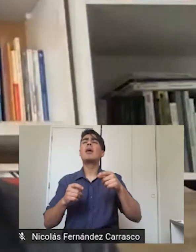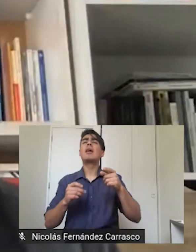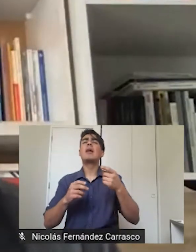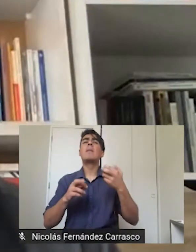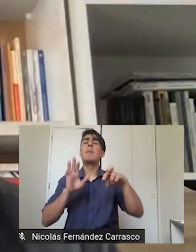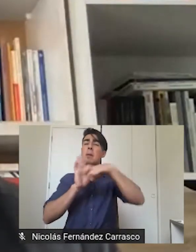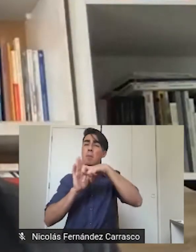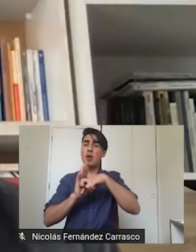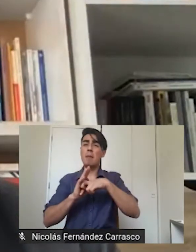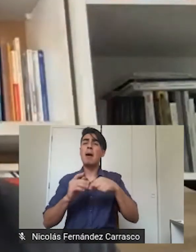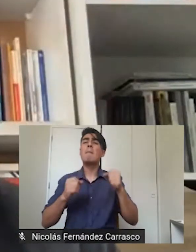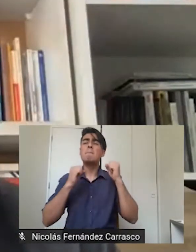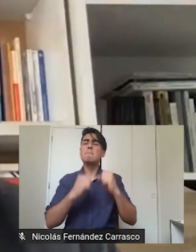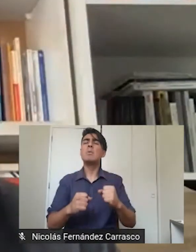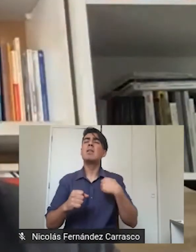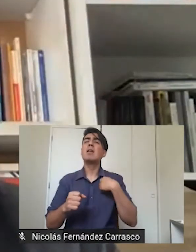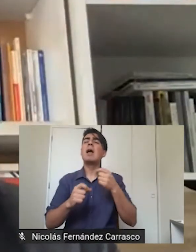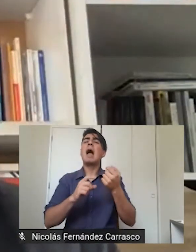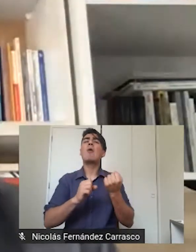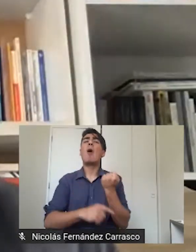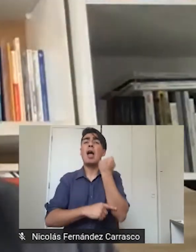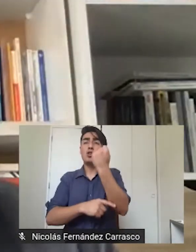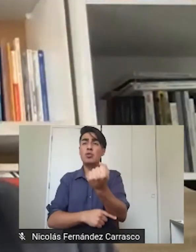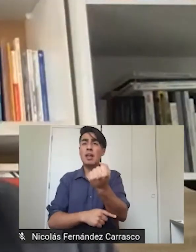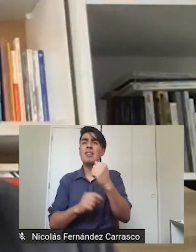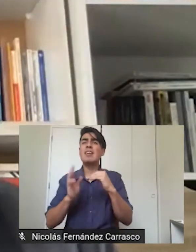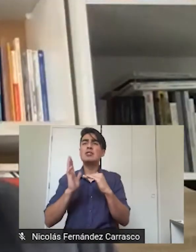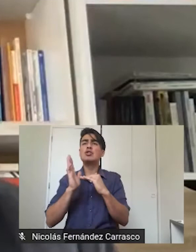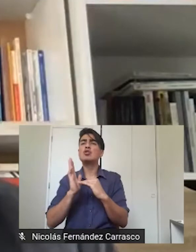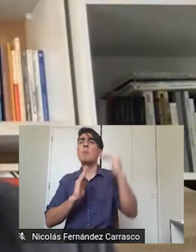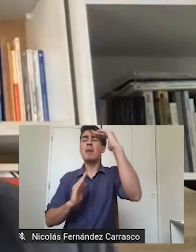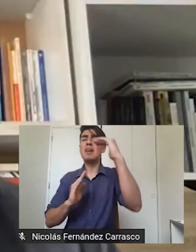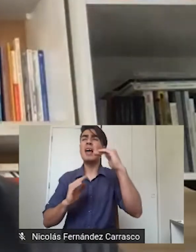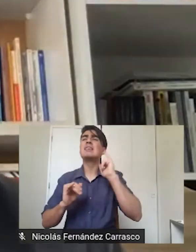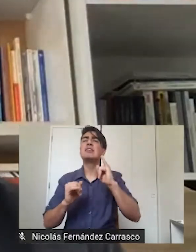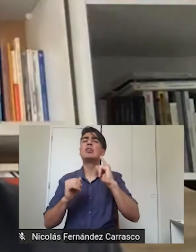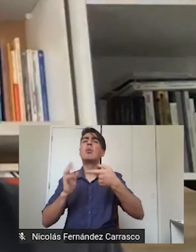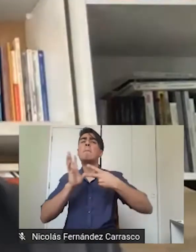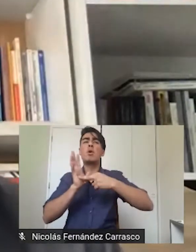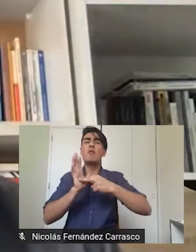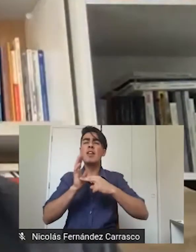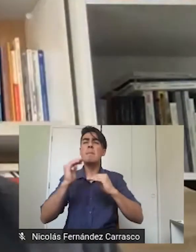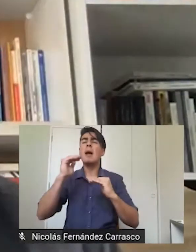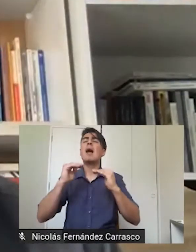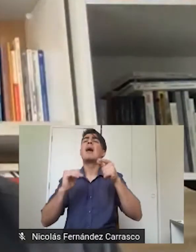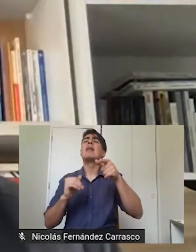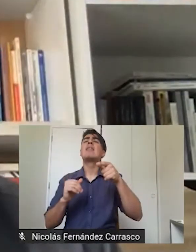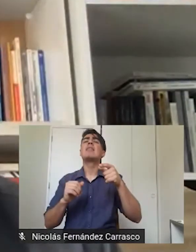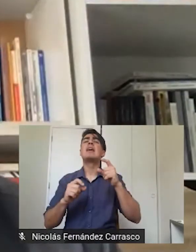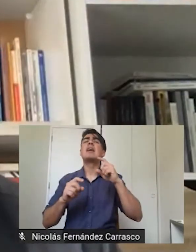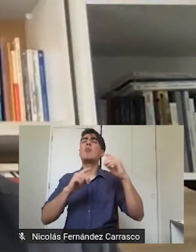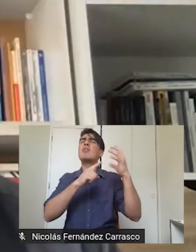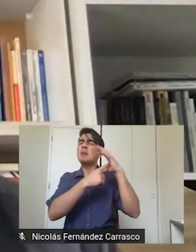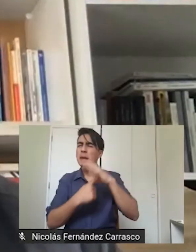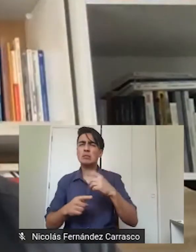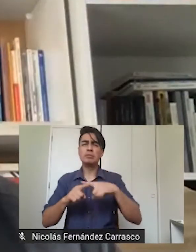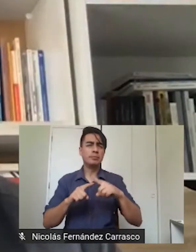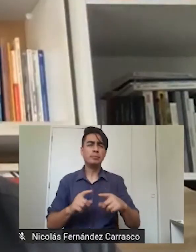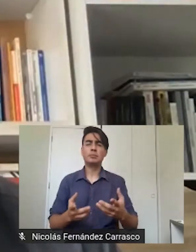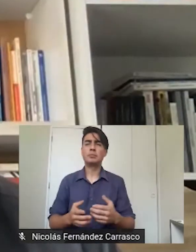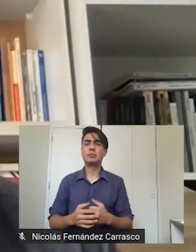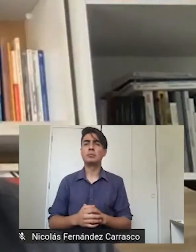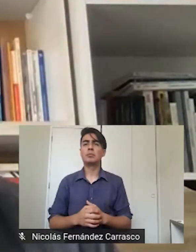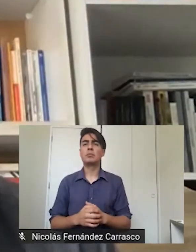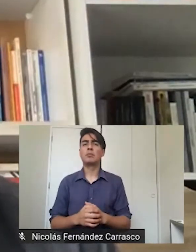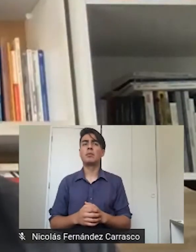las barreras del individualismo y del utilitarismo? Y en otra línea, es que la metodología